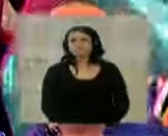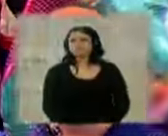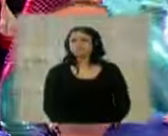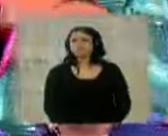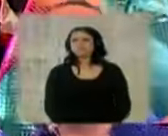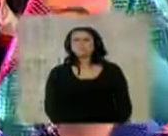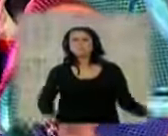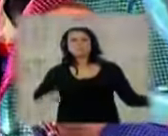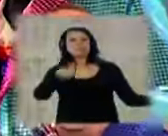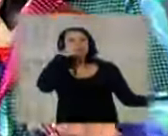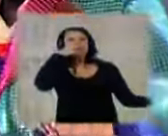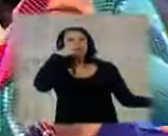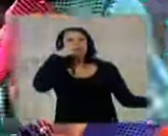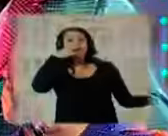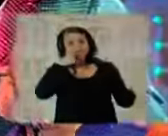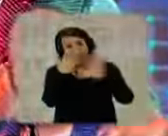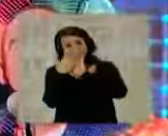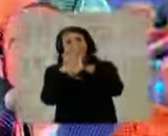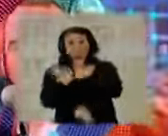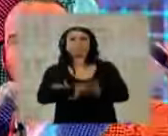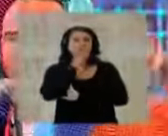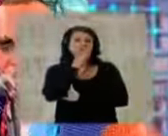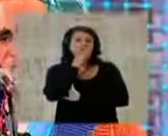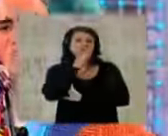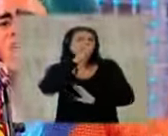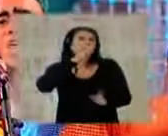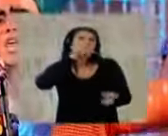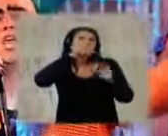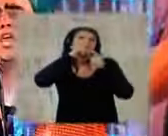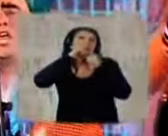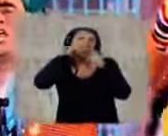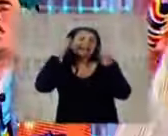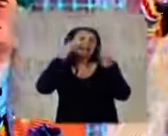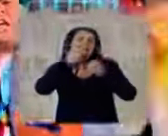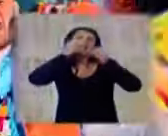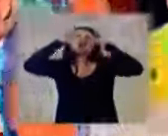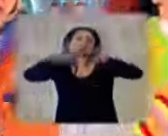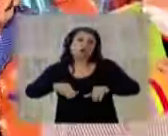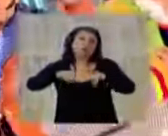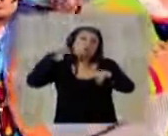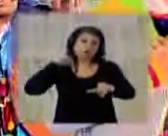El bigote hoy verdura, es historia de mi tierra, sí.